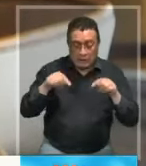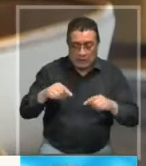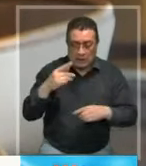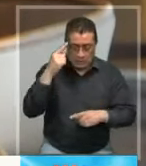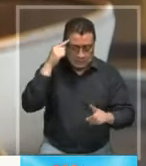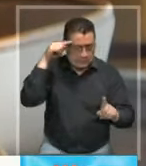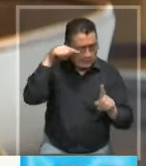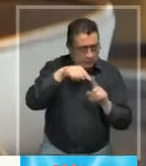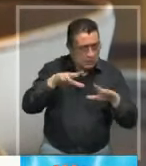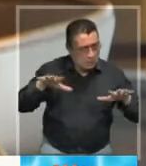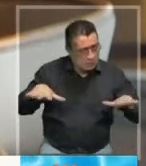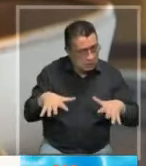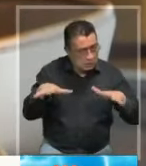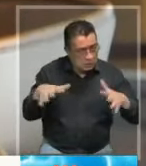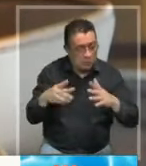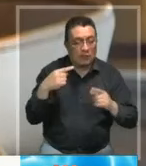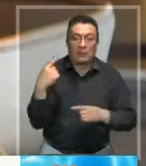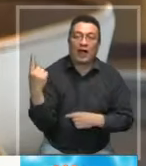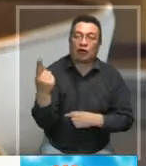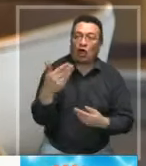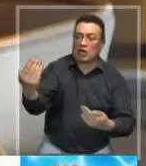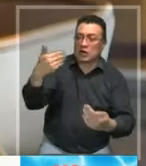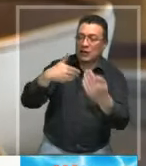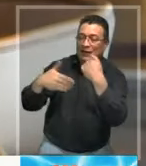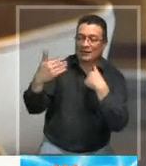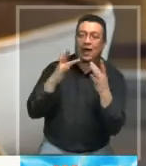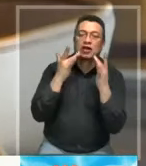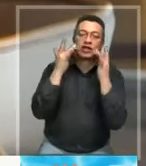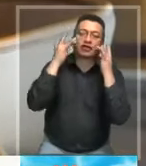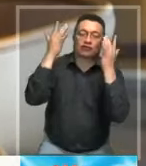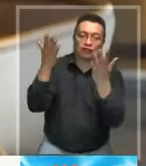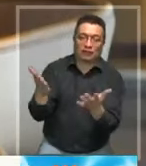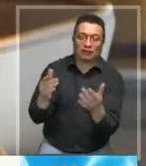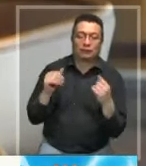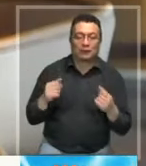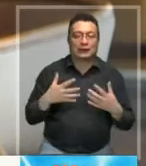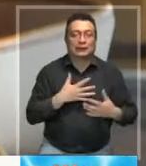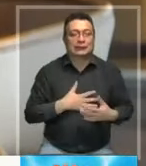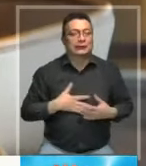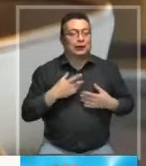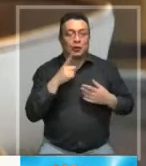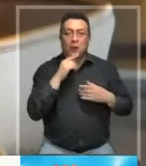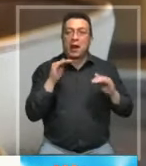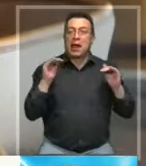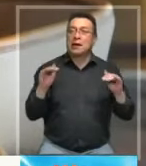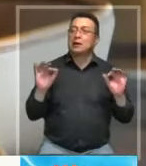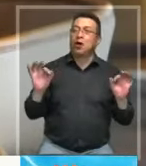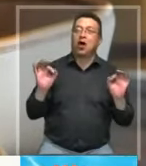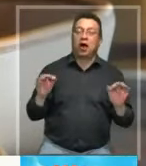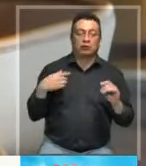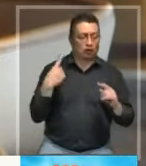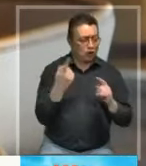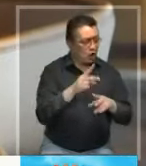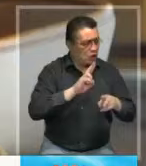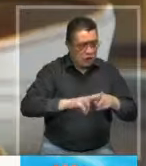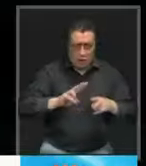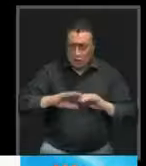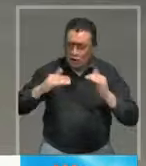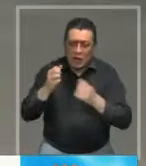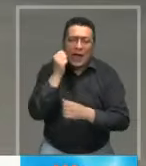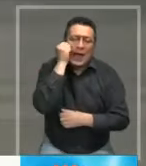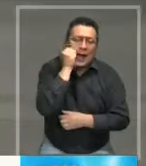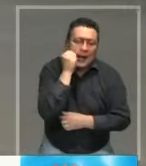muchísimo por todos los que nos visitan, se encuentren como en casa, todo lo que aquí dentro está hecho con un montón de